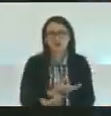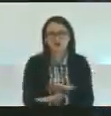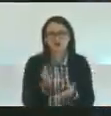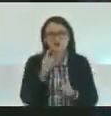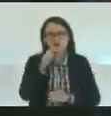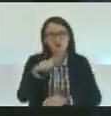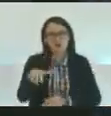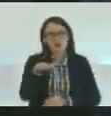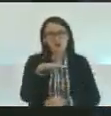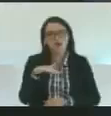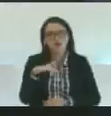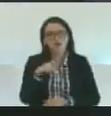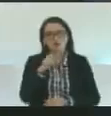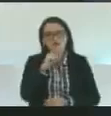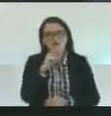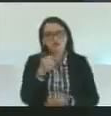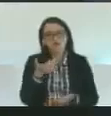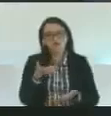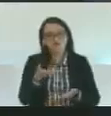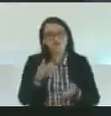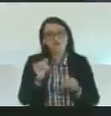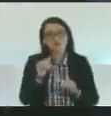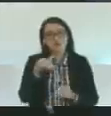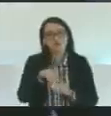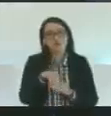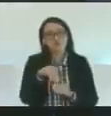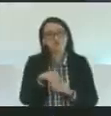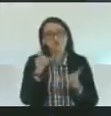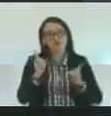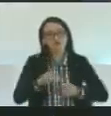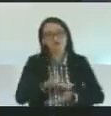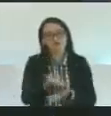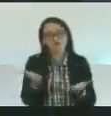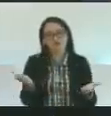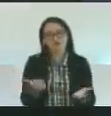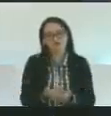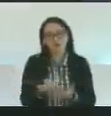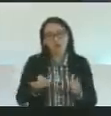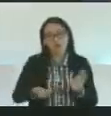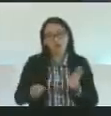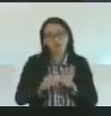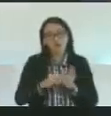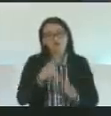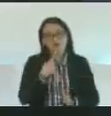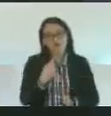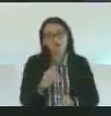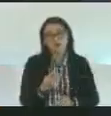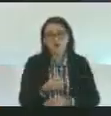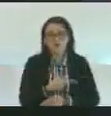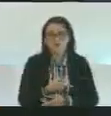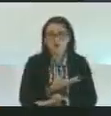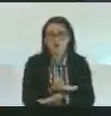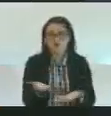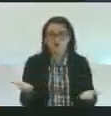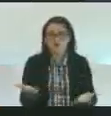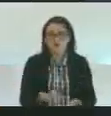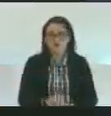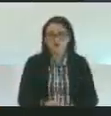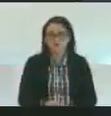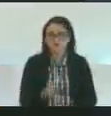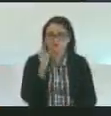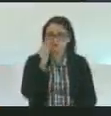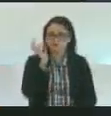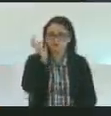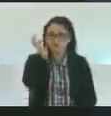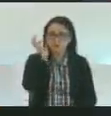que solo emana del voto popular. Yo les digo lo mismo, hermanos de Guayana, hermanas de